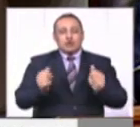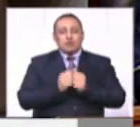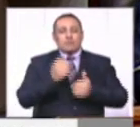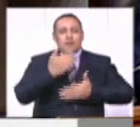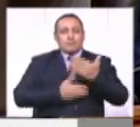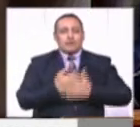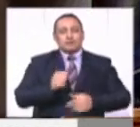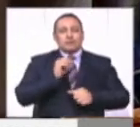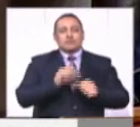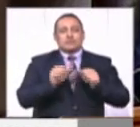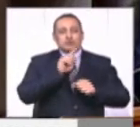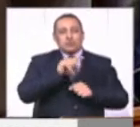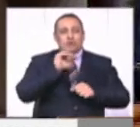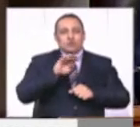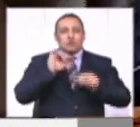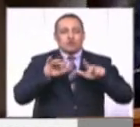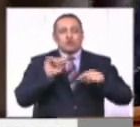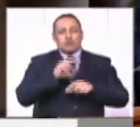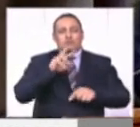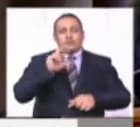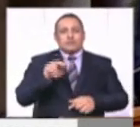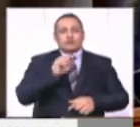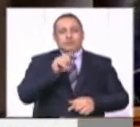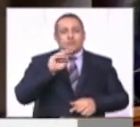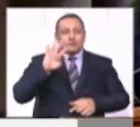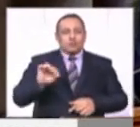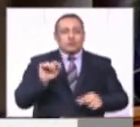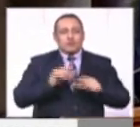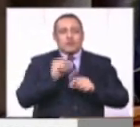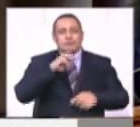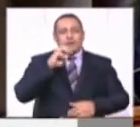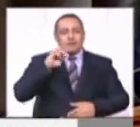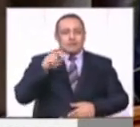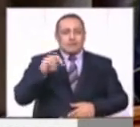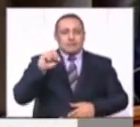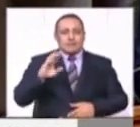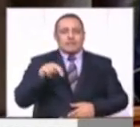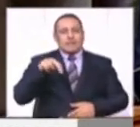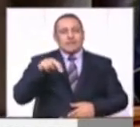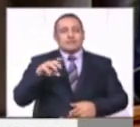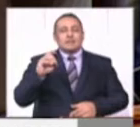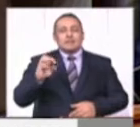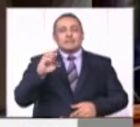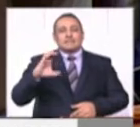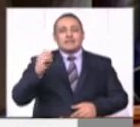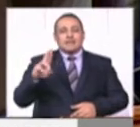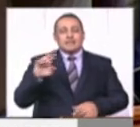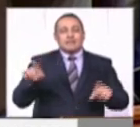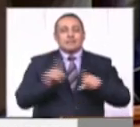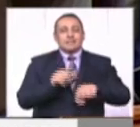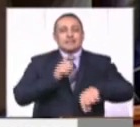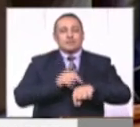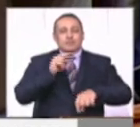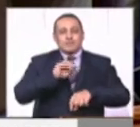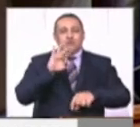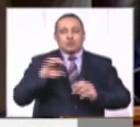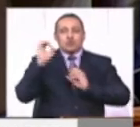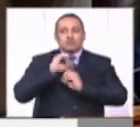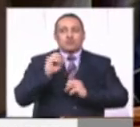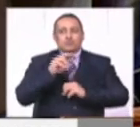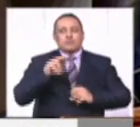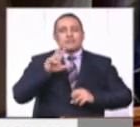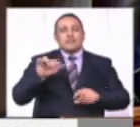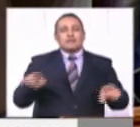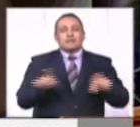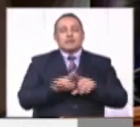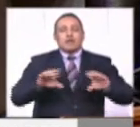oficio 148-2 23-2021 lmd slcr de fecha 24 de octubre de 2023